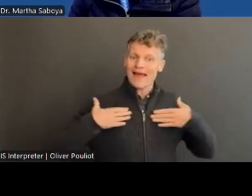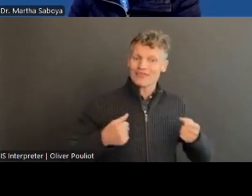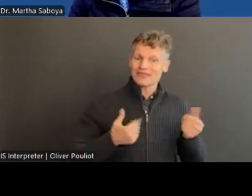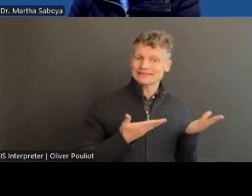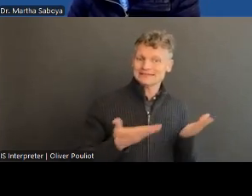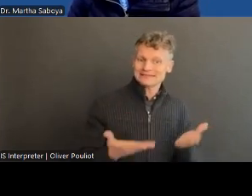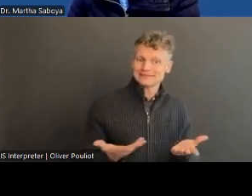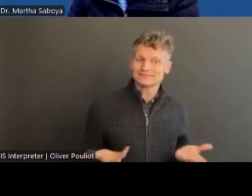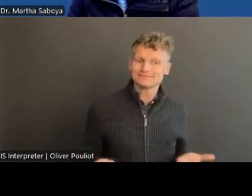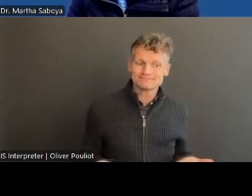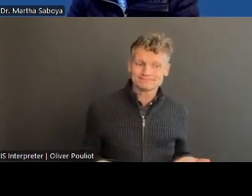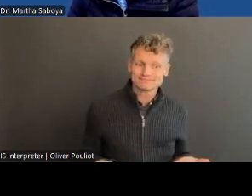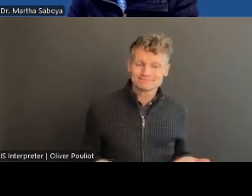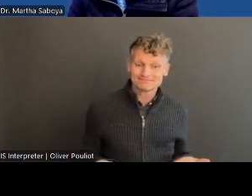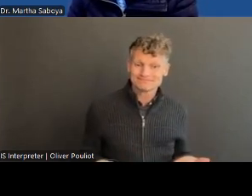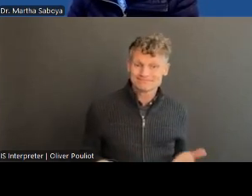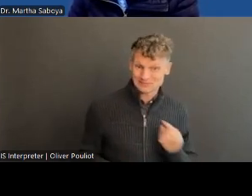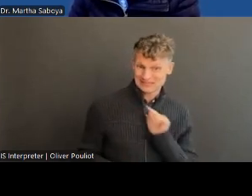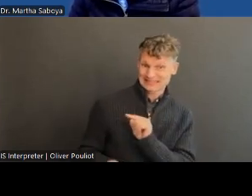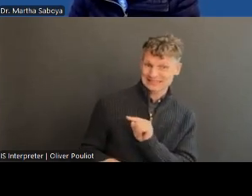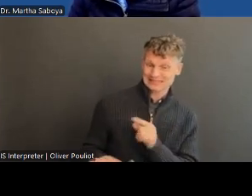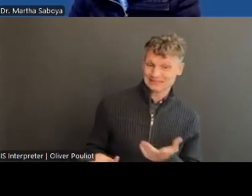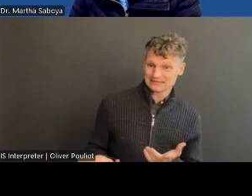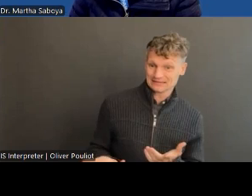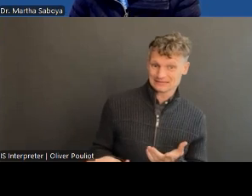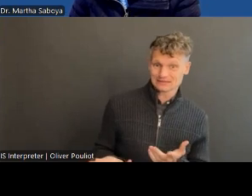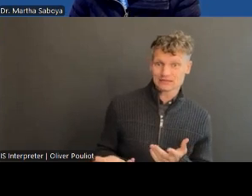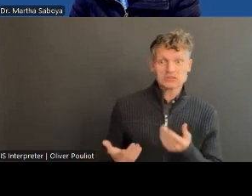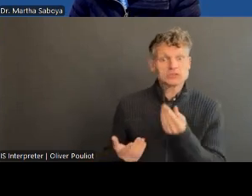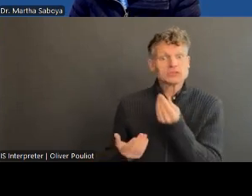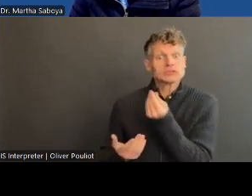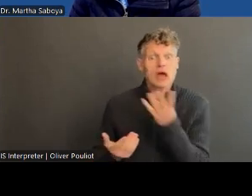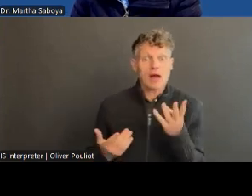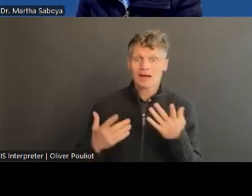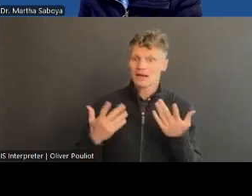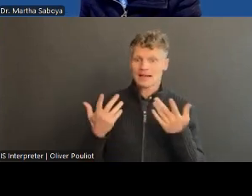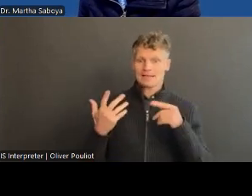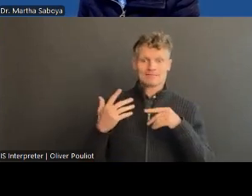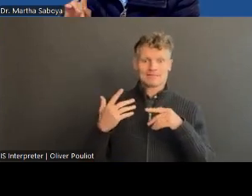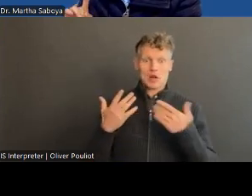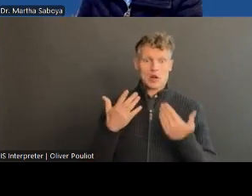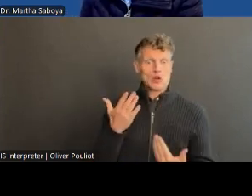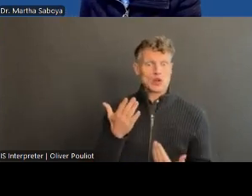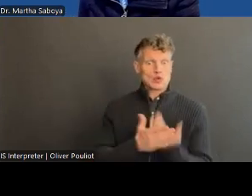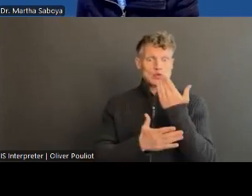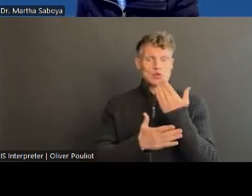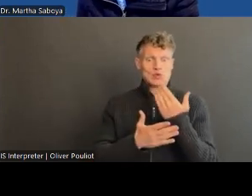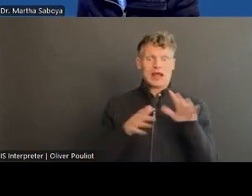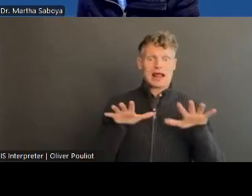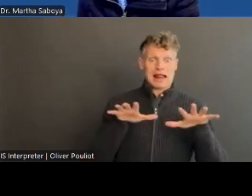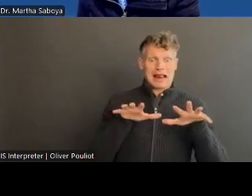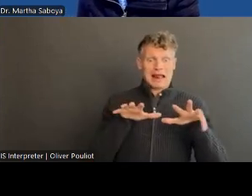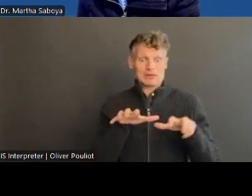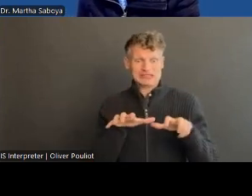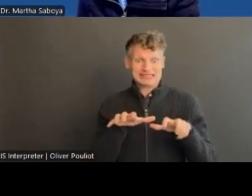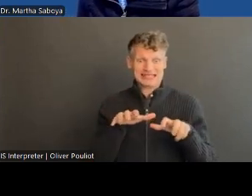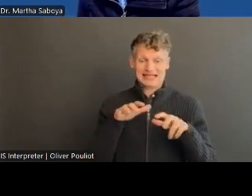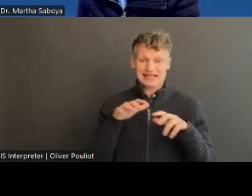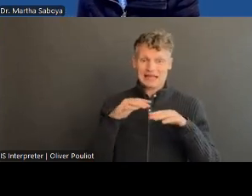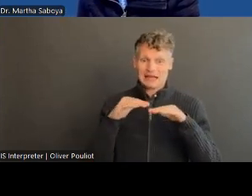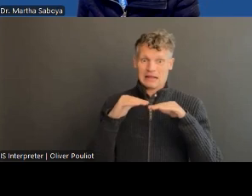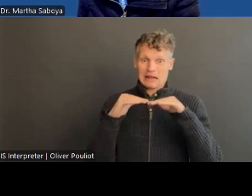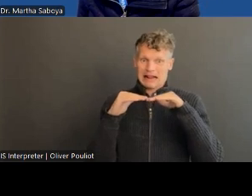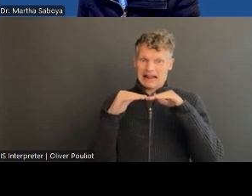sistema regulatorio de salud. Y luego tenemos unos que reportan menos de